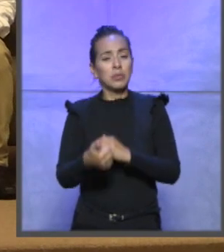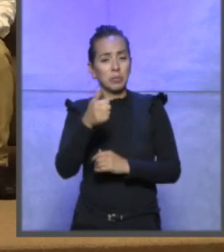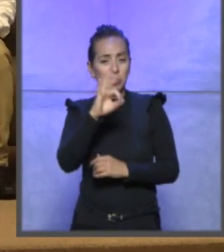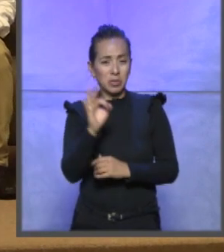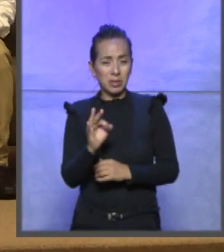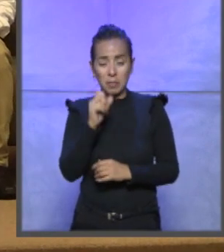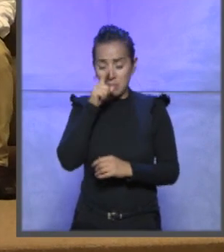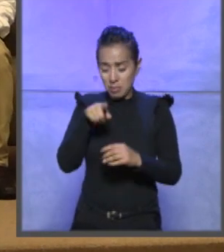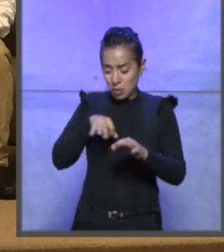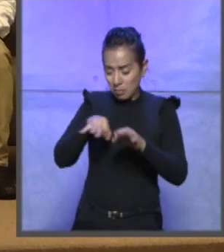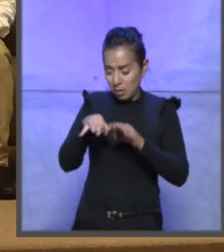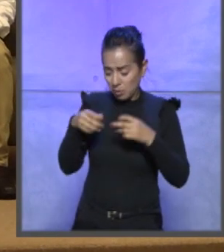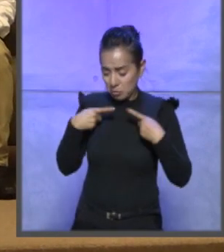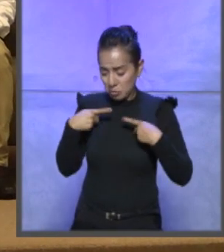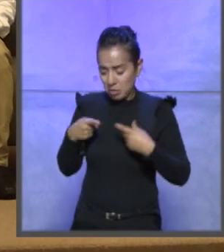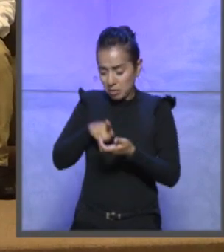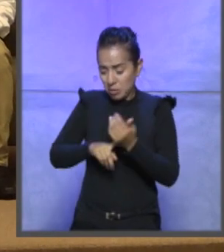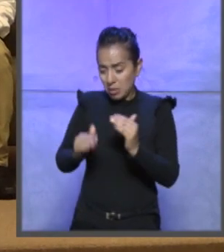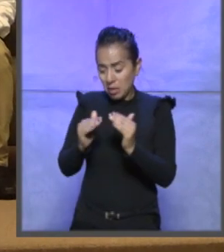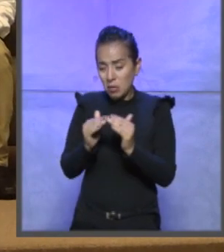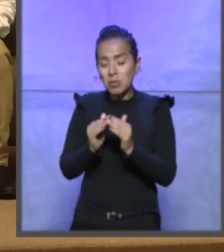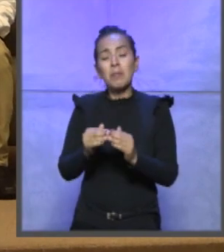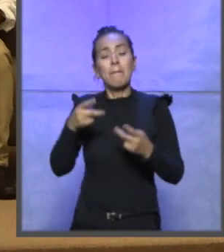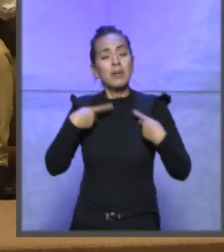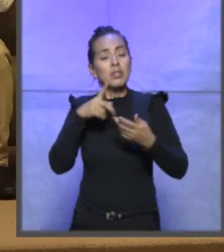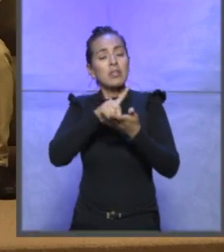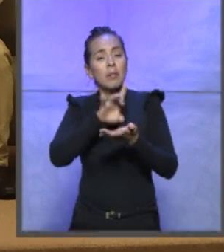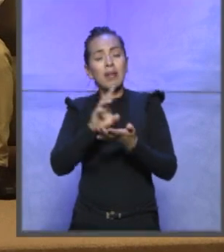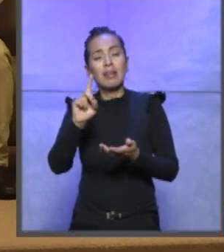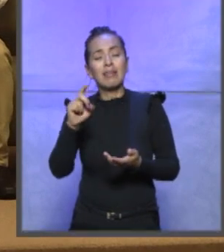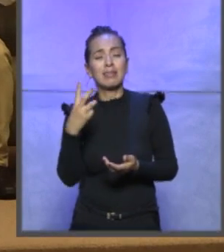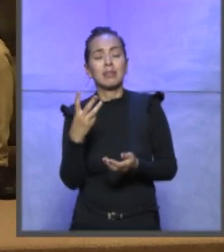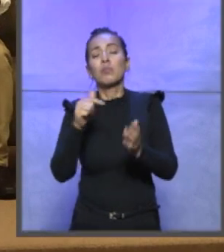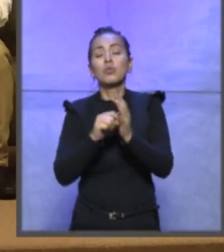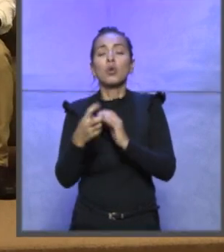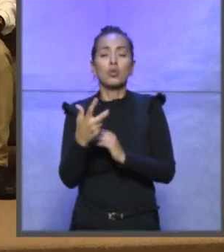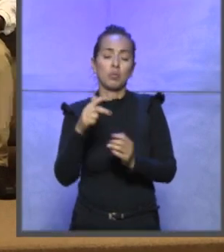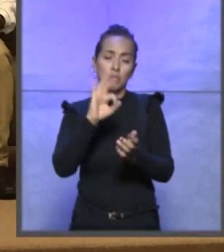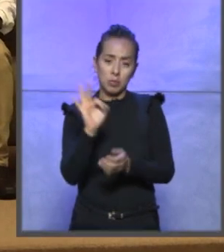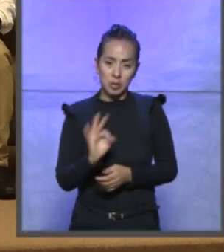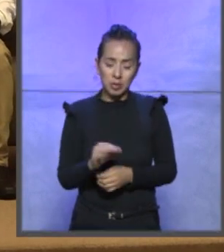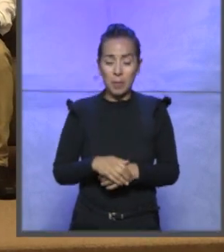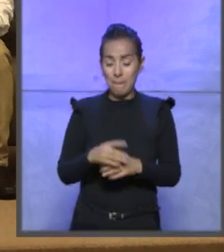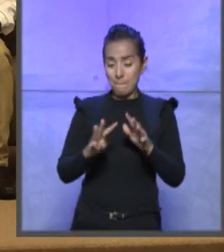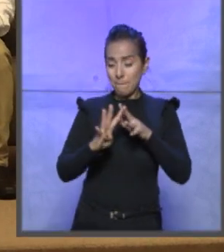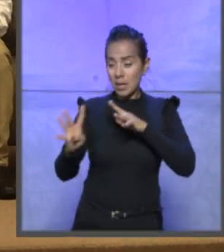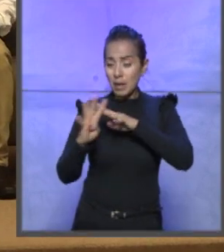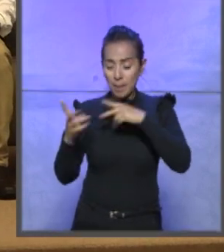con 34.6%, personas con discapacidad con 33.8%, inmigrantes